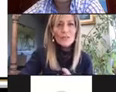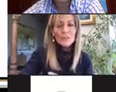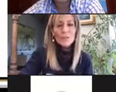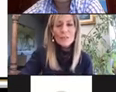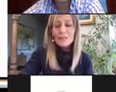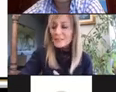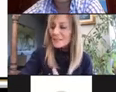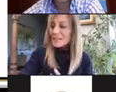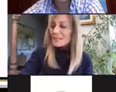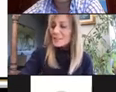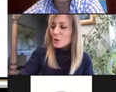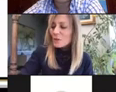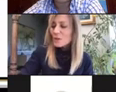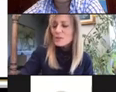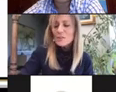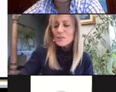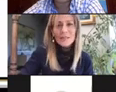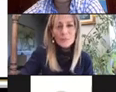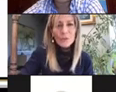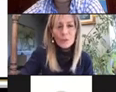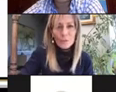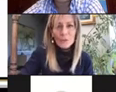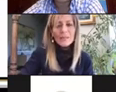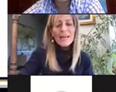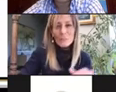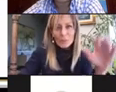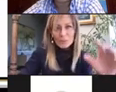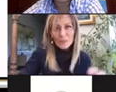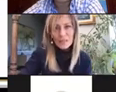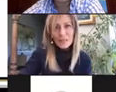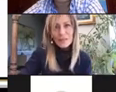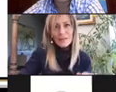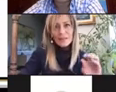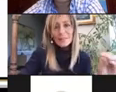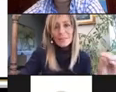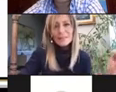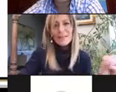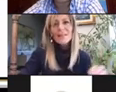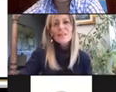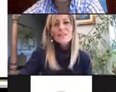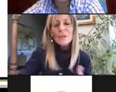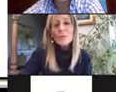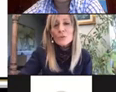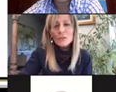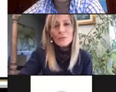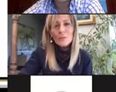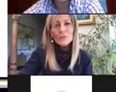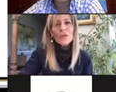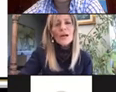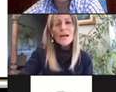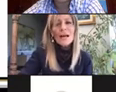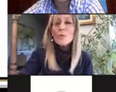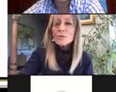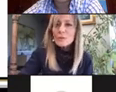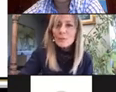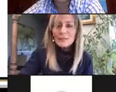que es discoverlosangeles.com. Y ahí pueden ustedes realmente tener la referencia, porque como todos sabemos, algunos de los